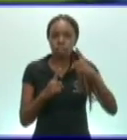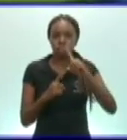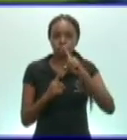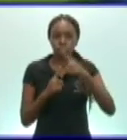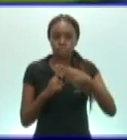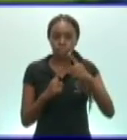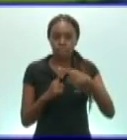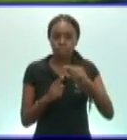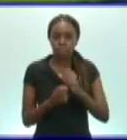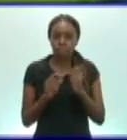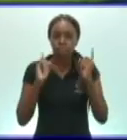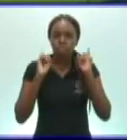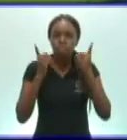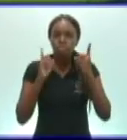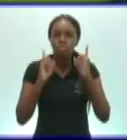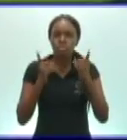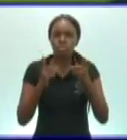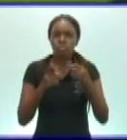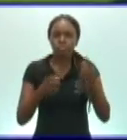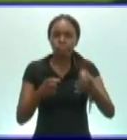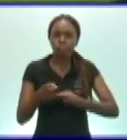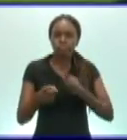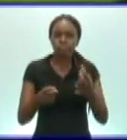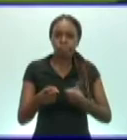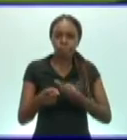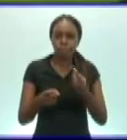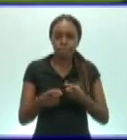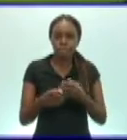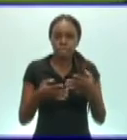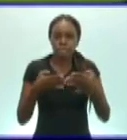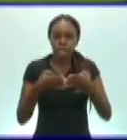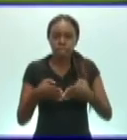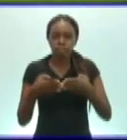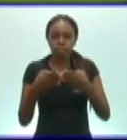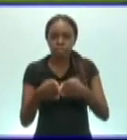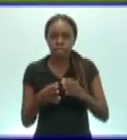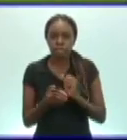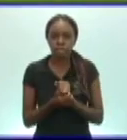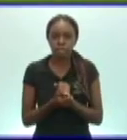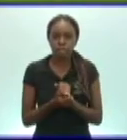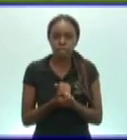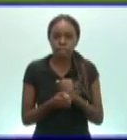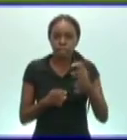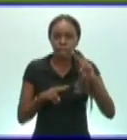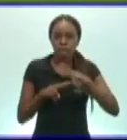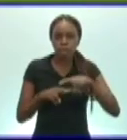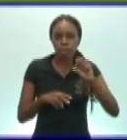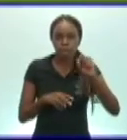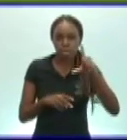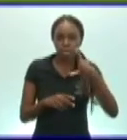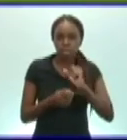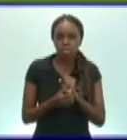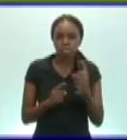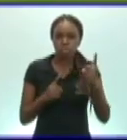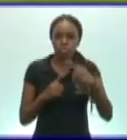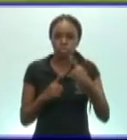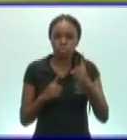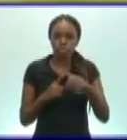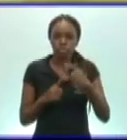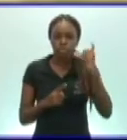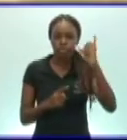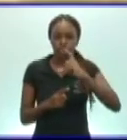una reunión de conspiradores procedentes de Bayamo, Manzanillo, Holguín, Tunas y Camagüey.